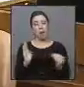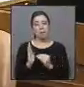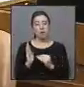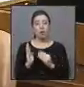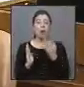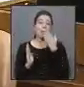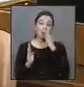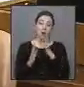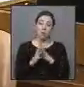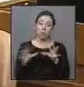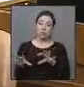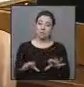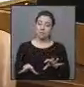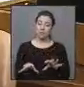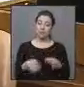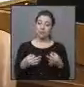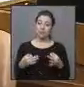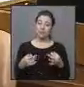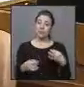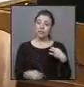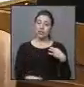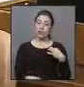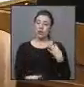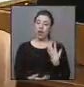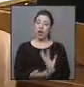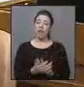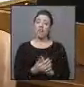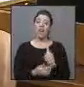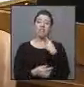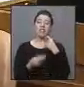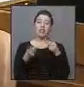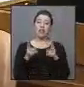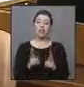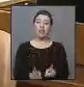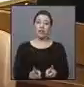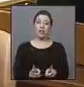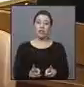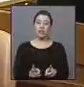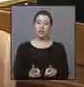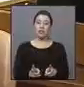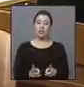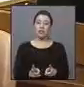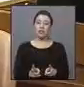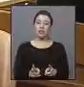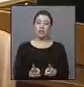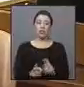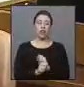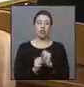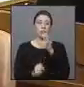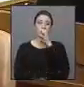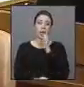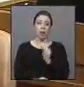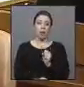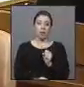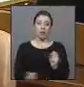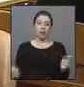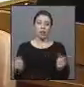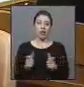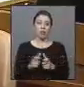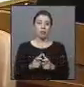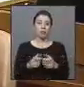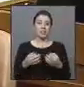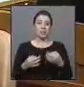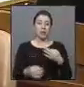Mejoramos sustantivamente. Desde la seguridad ciudadana venía una afectación de derechos sustantivos que era intolerable. Desde la Comisión de